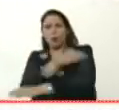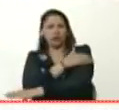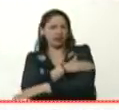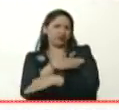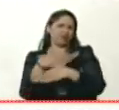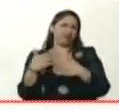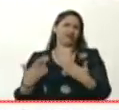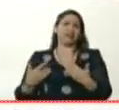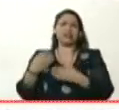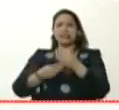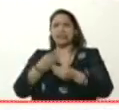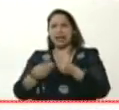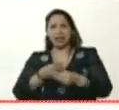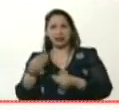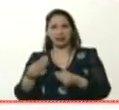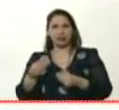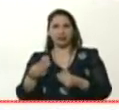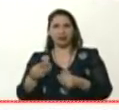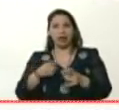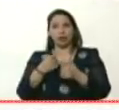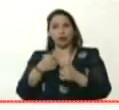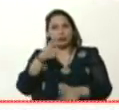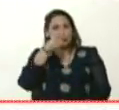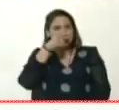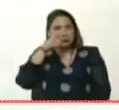Cuando lo hacen, lo están cazando.